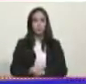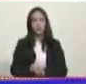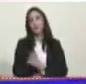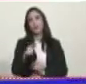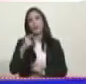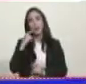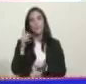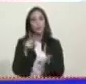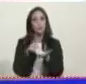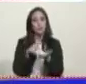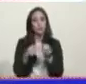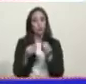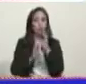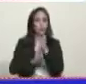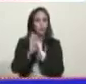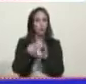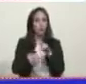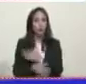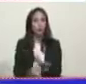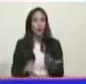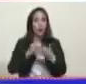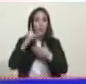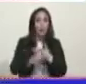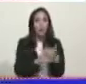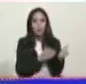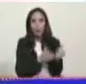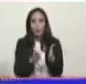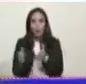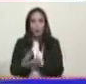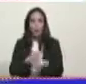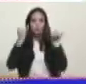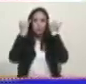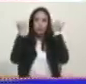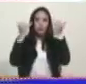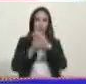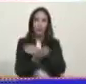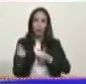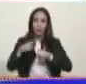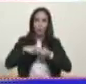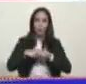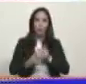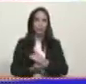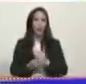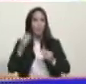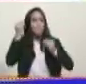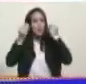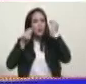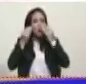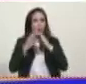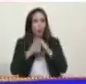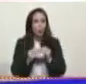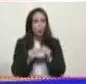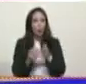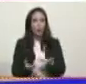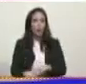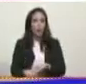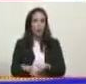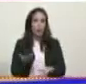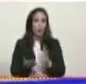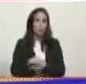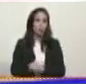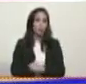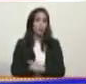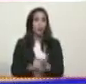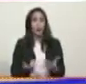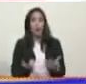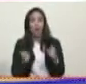activa en el desarrollo del plan de constructivo, propiamente dicho, el análisis de todas las circunstancias que corresponden dentro del